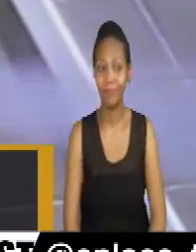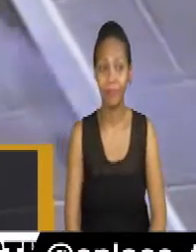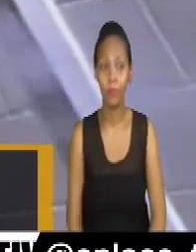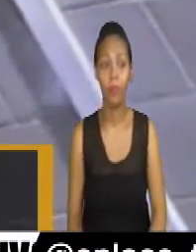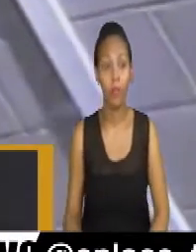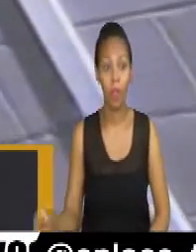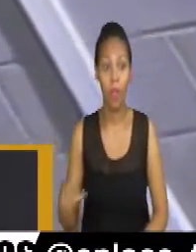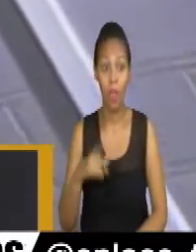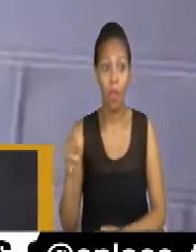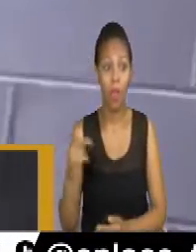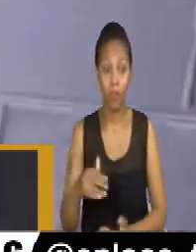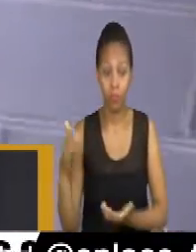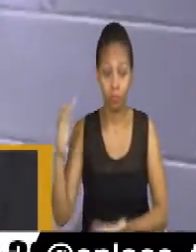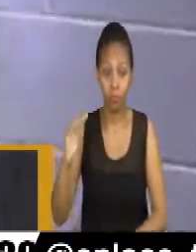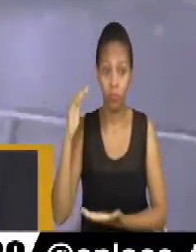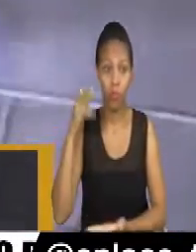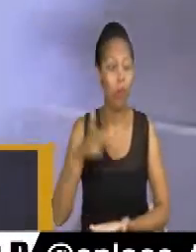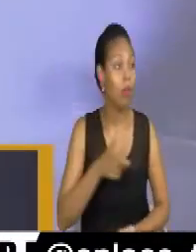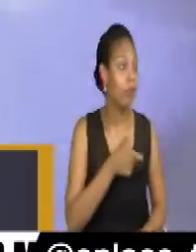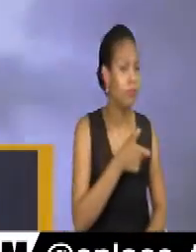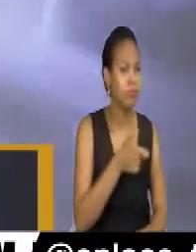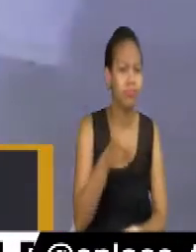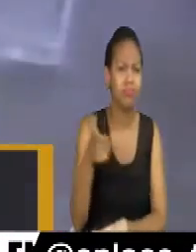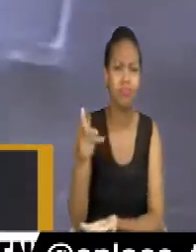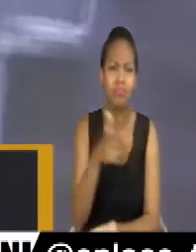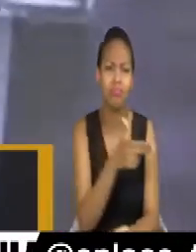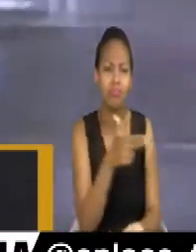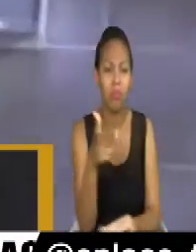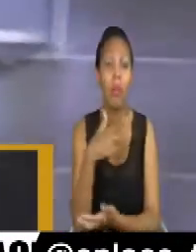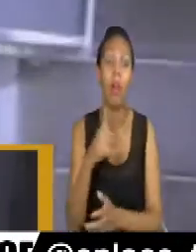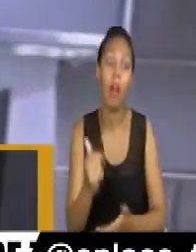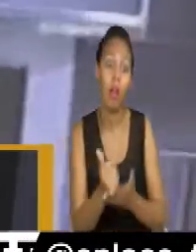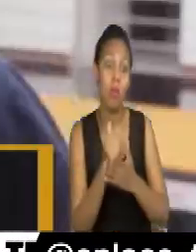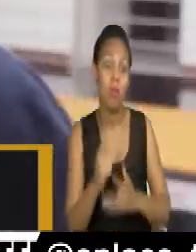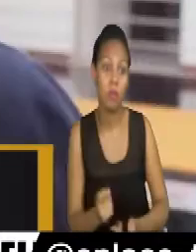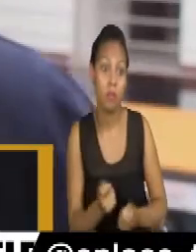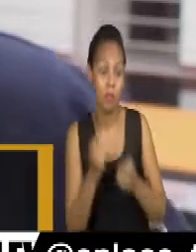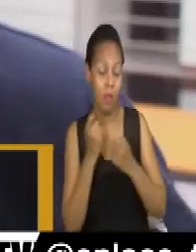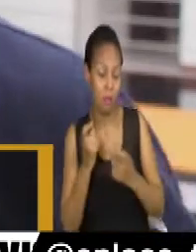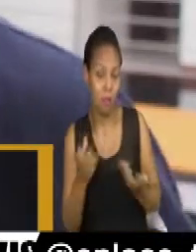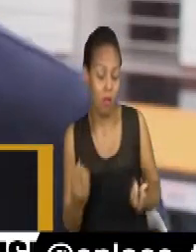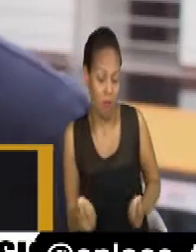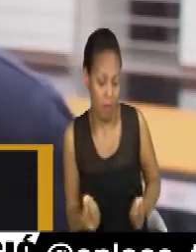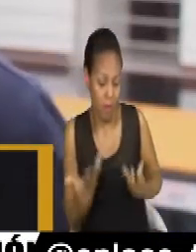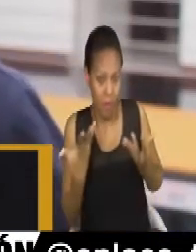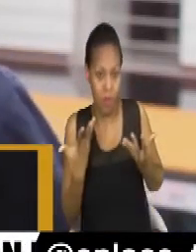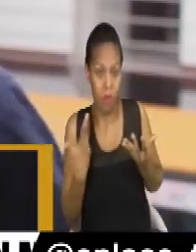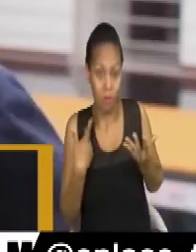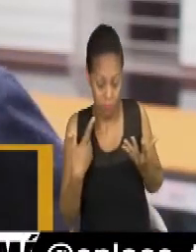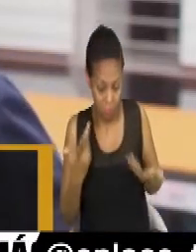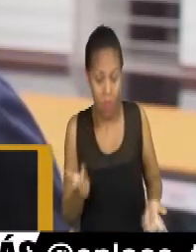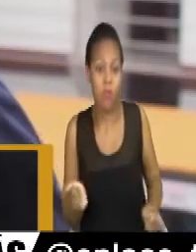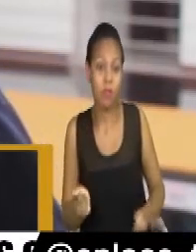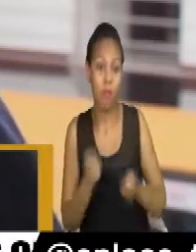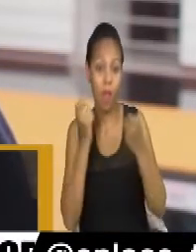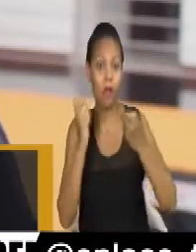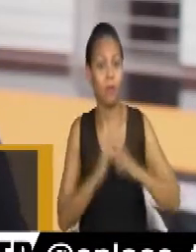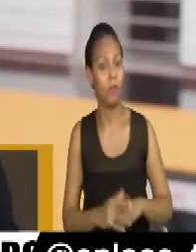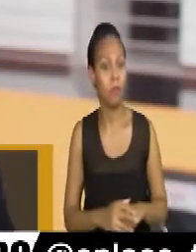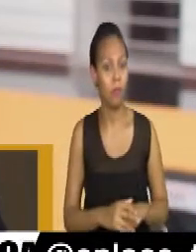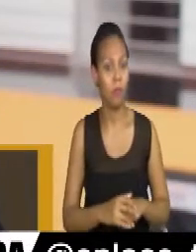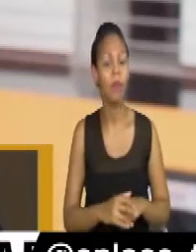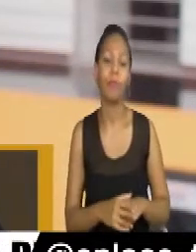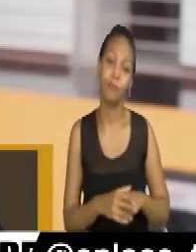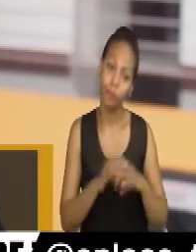vidas, por eso recuerde recargarlos en sitios autorizados y seguros. Es importante que la recarga sea en